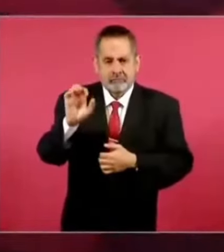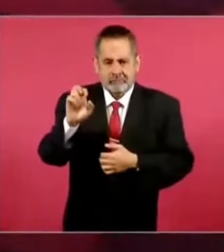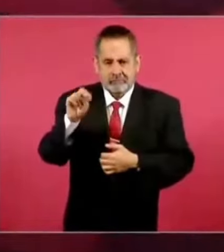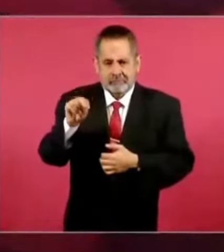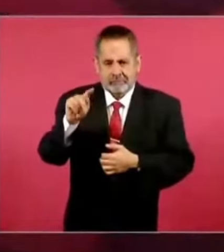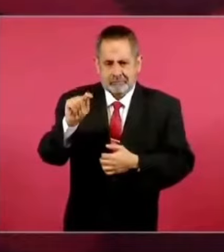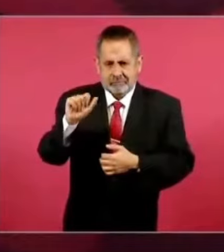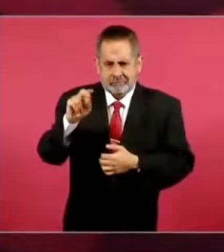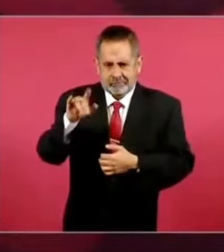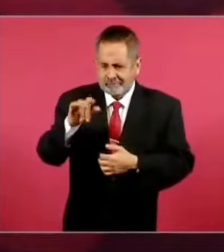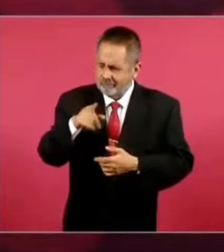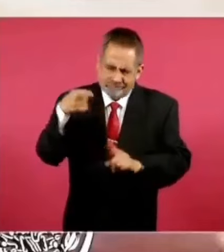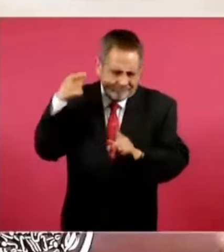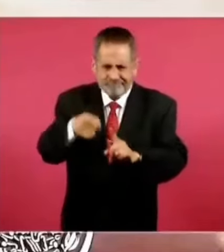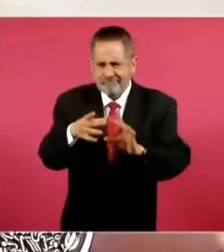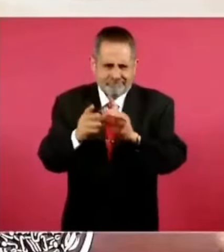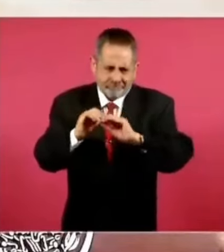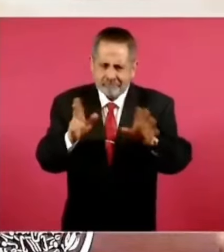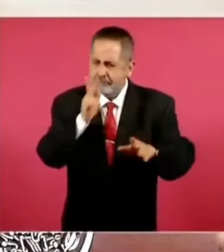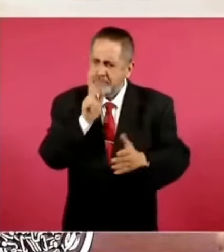así directo,